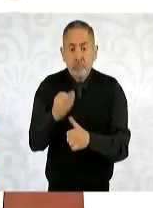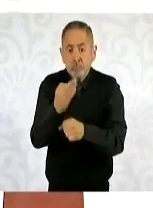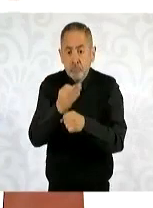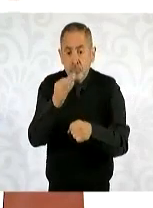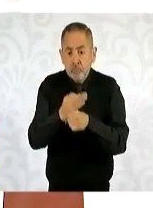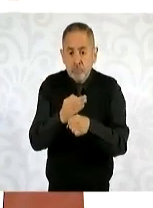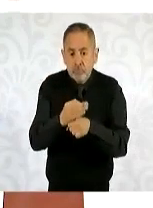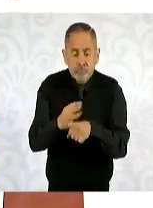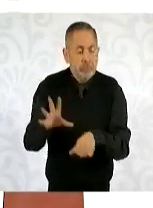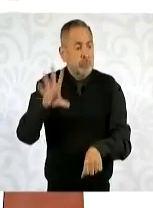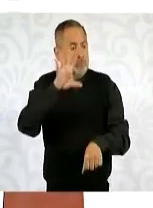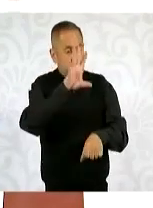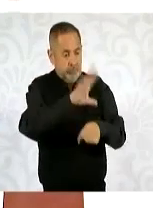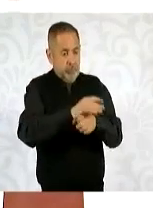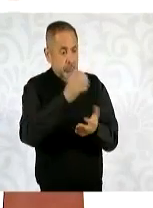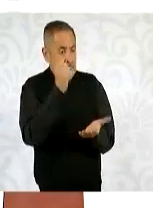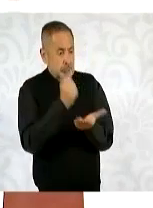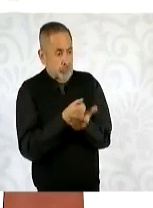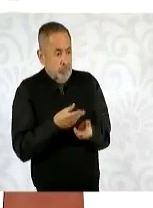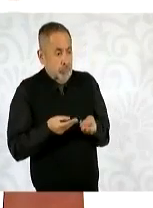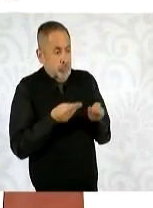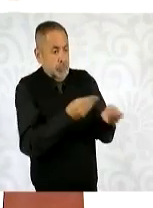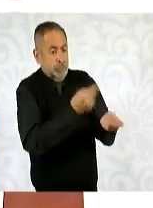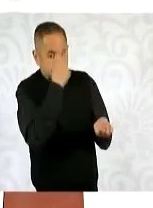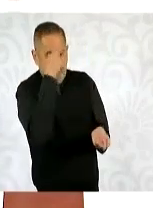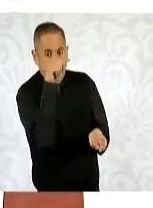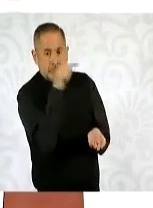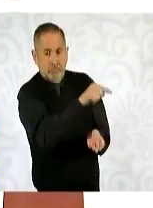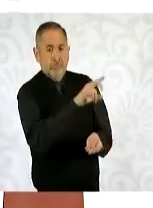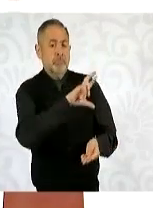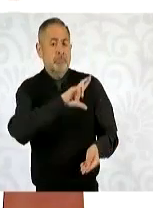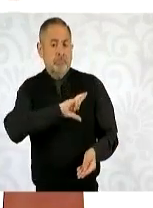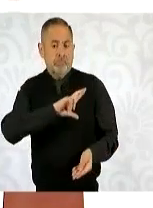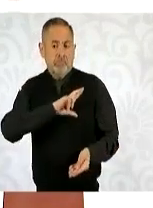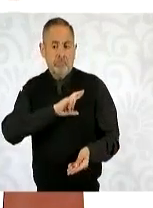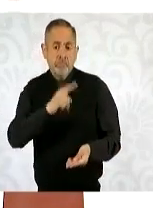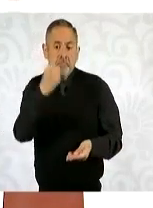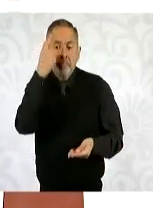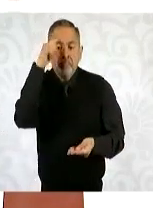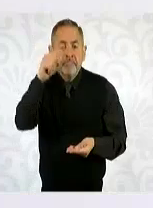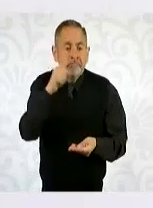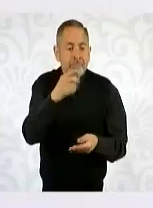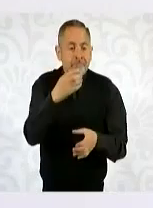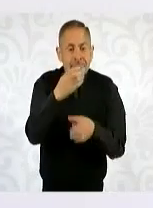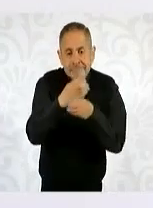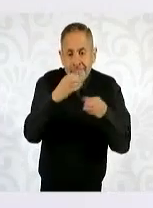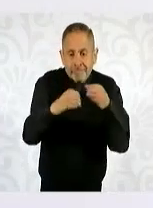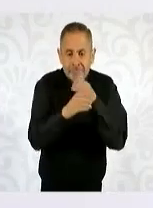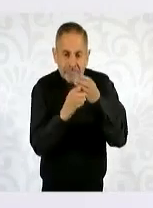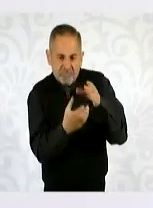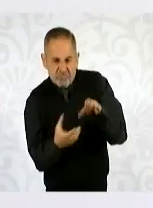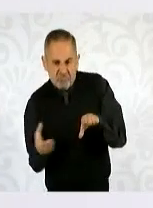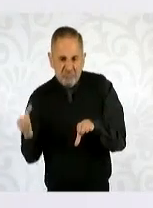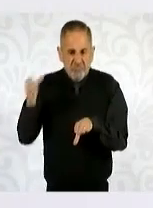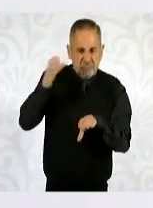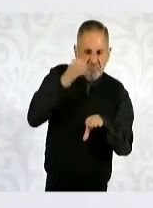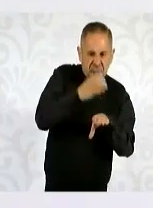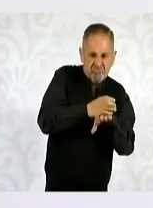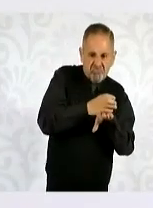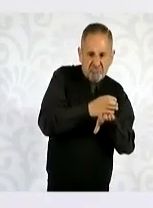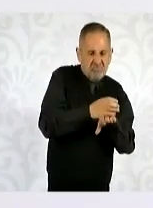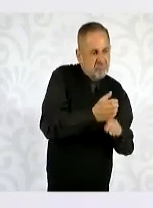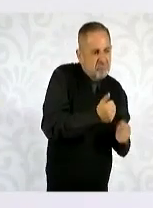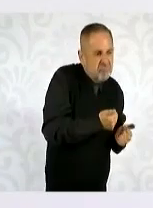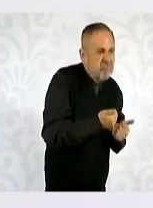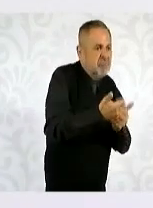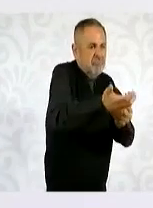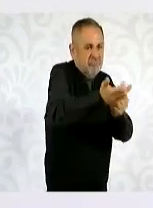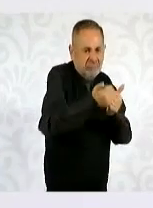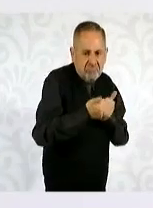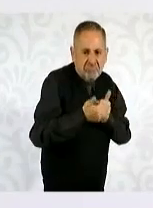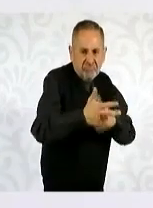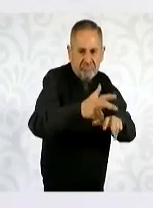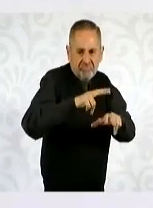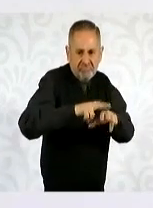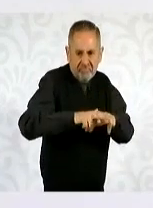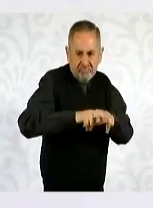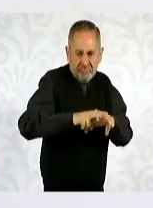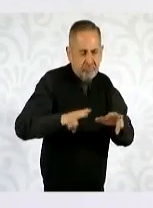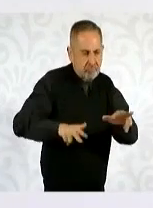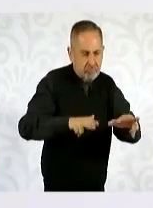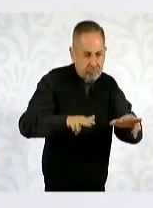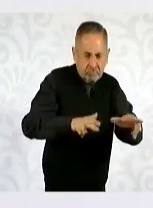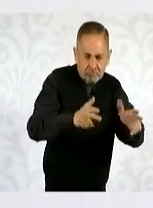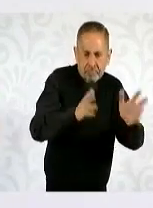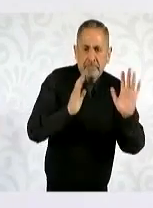carga, el transporte de carga de mercancías por tren. Esas concesiones se